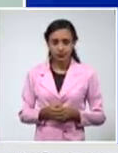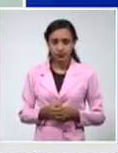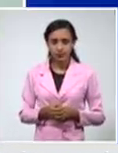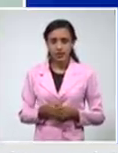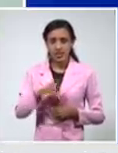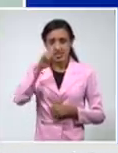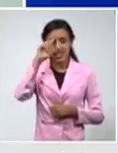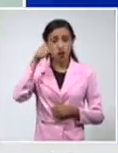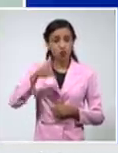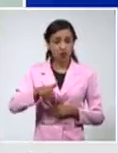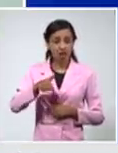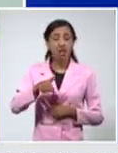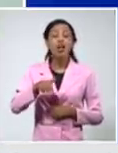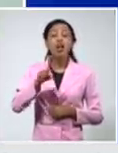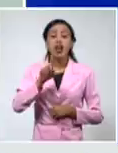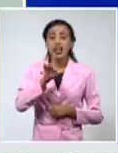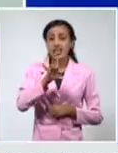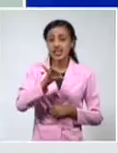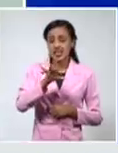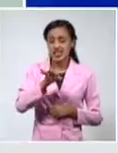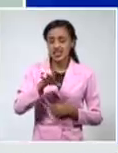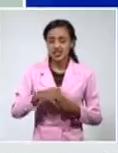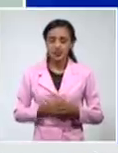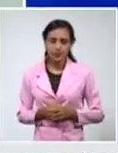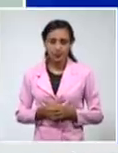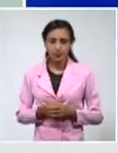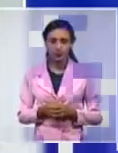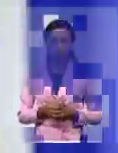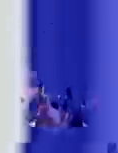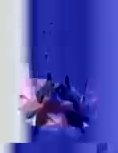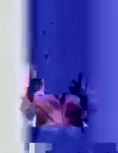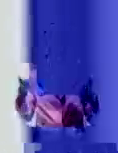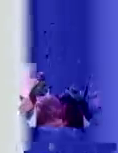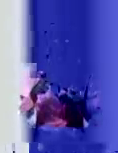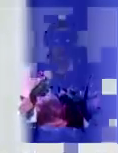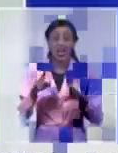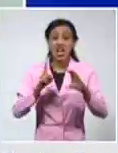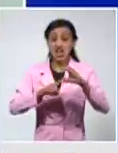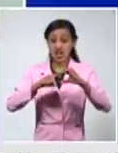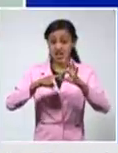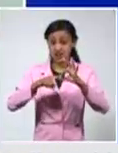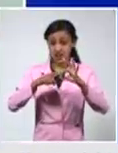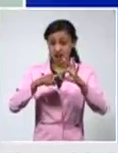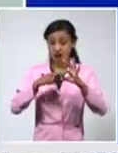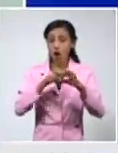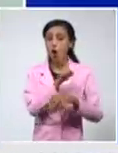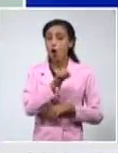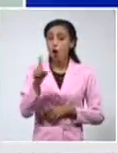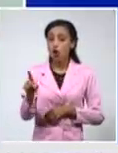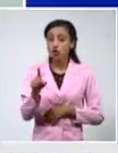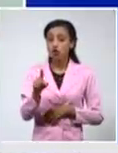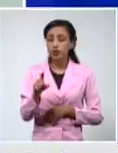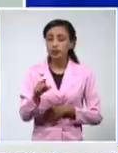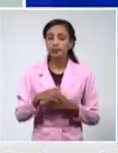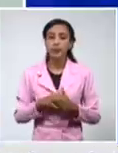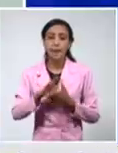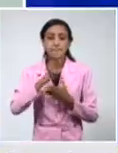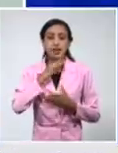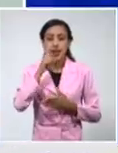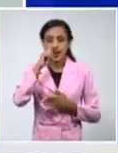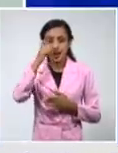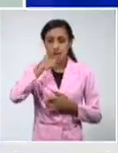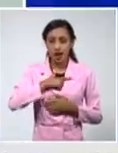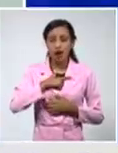Lajas con 15, el mayor número, Quibicán con 11, Merena del Sur y Güines con 10 cada uno, Madruga